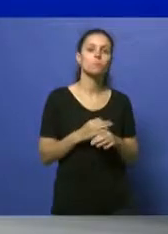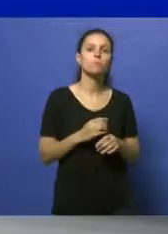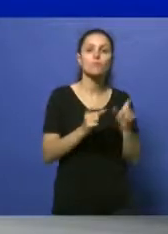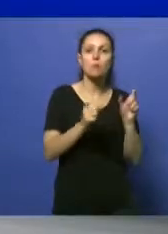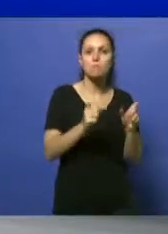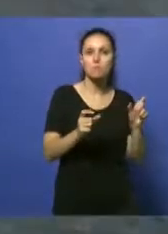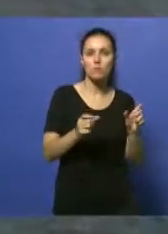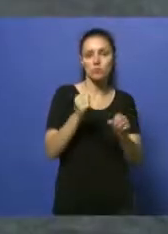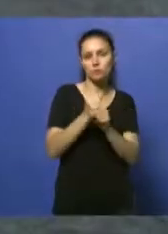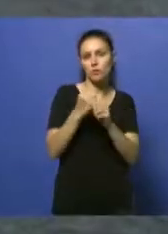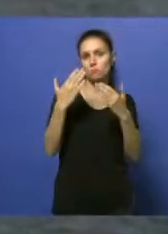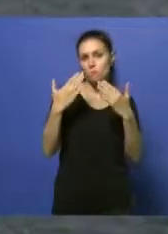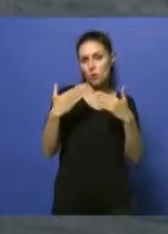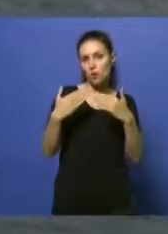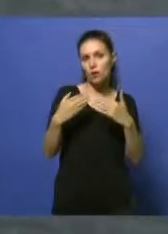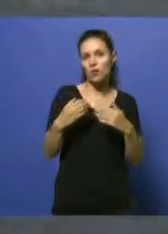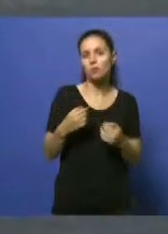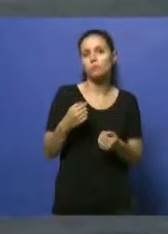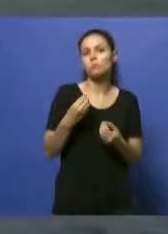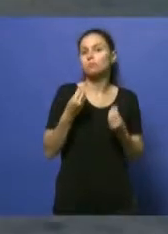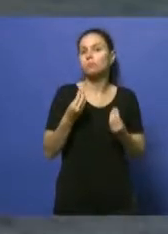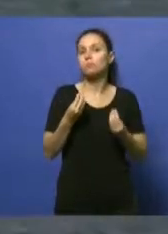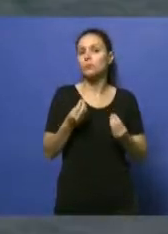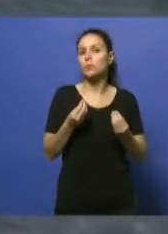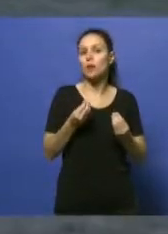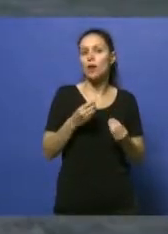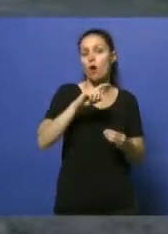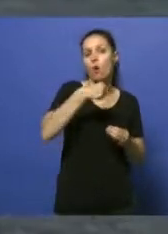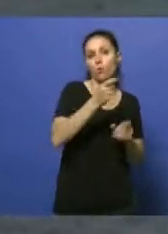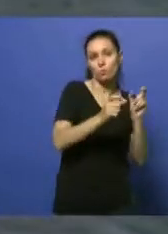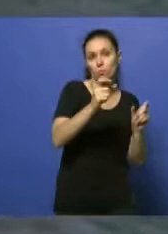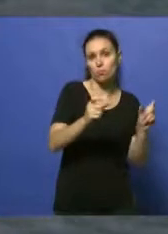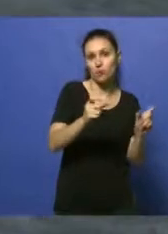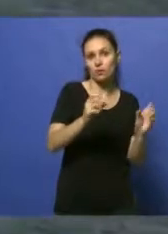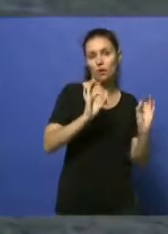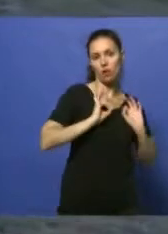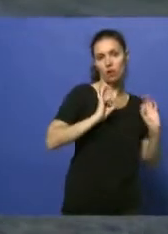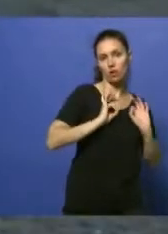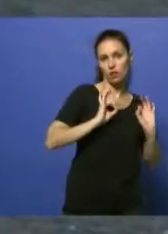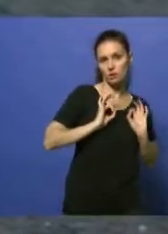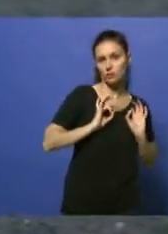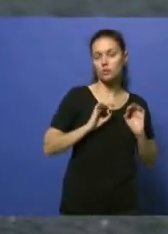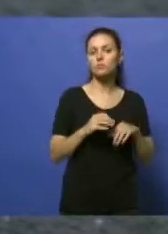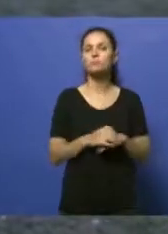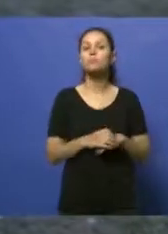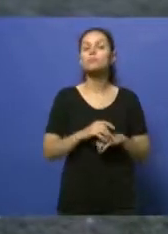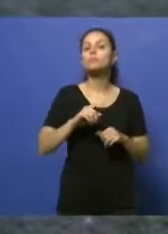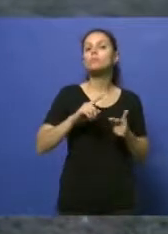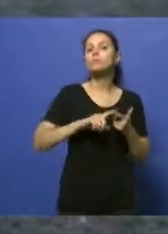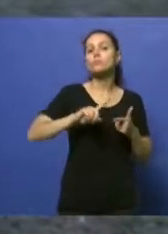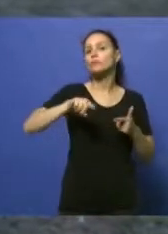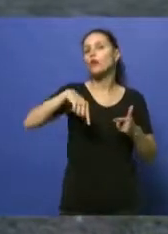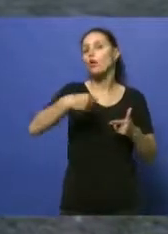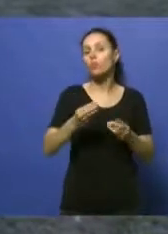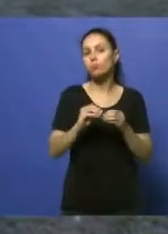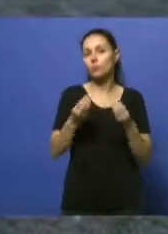falta que ocasionan las licencias. Y después tenemos grandes problemas, por ejemplo, que todavía